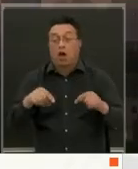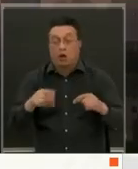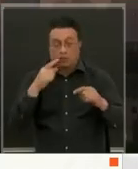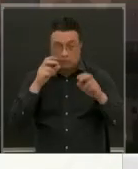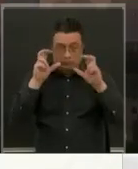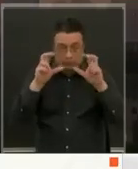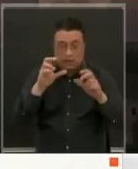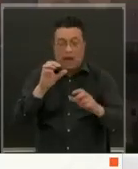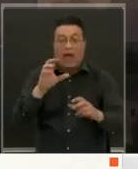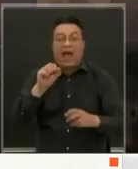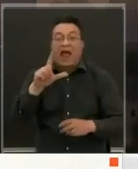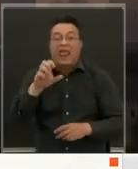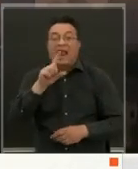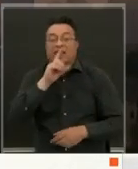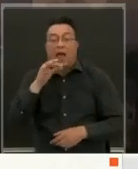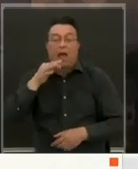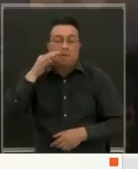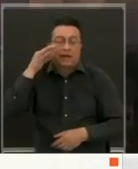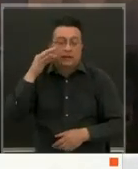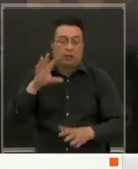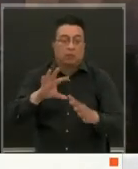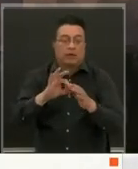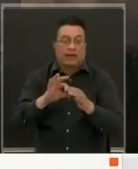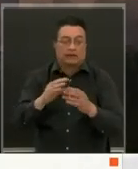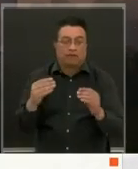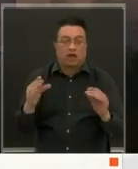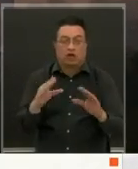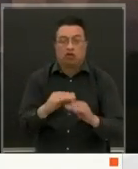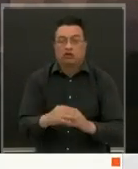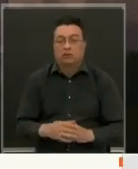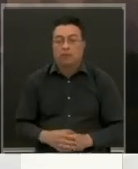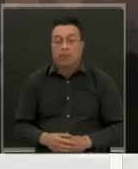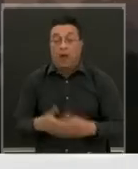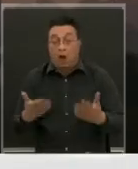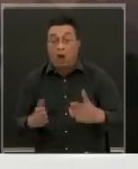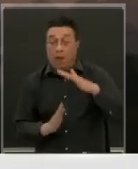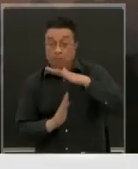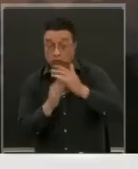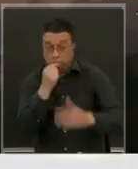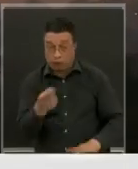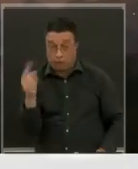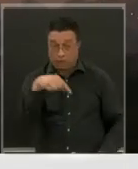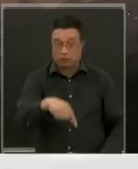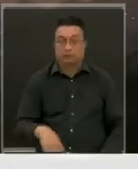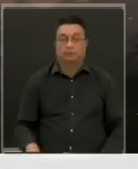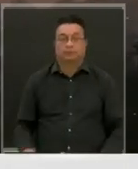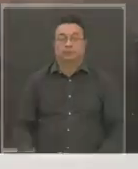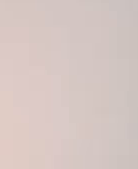alerta amarilla? Felipe Caro, muchísimas gracias. Buenas noches. Nos vamos a la voz y regresamos.